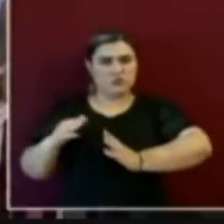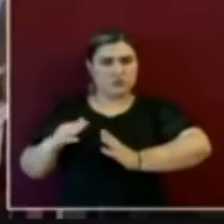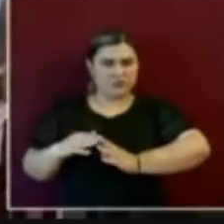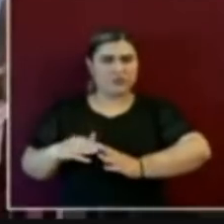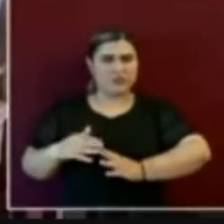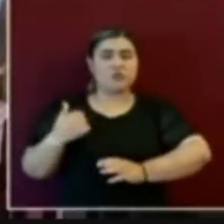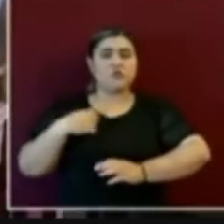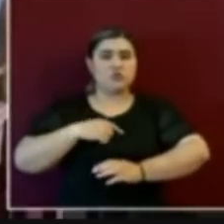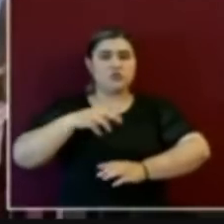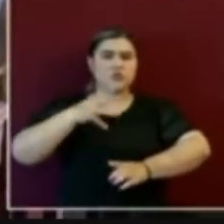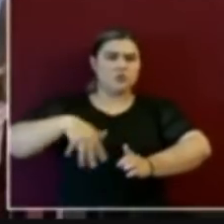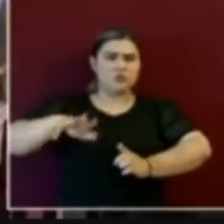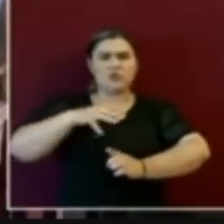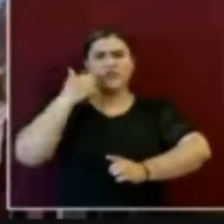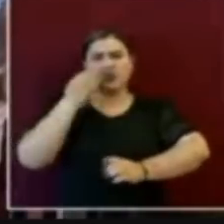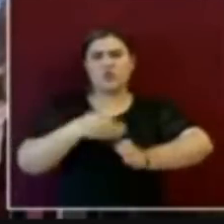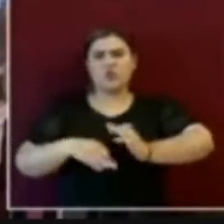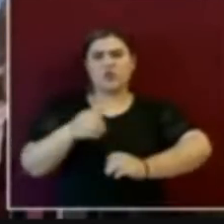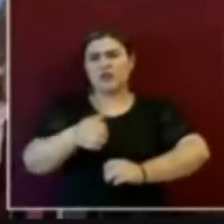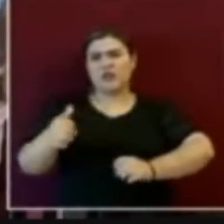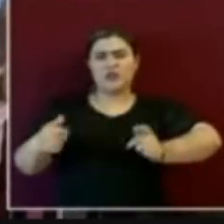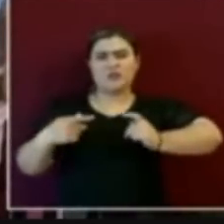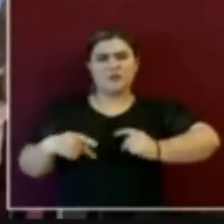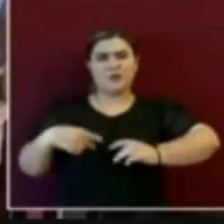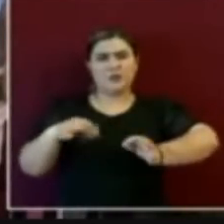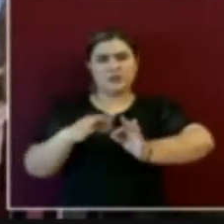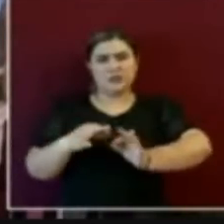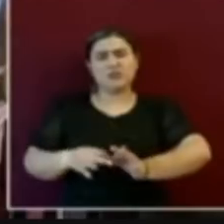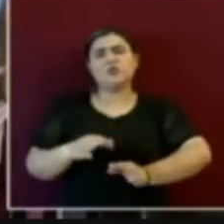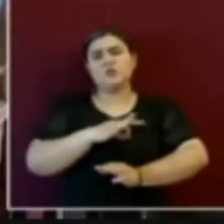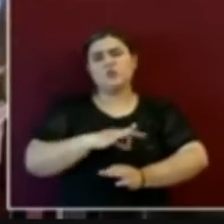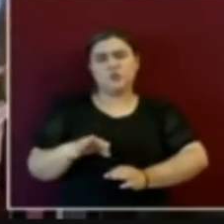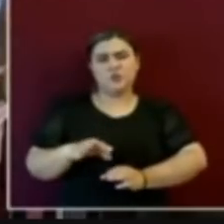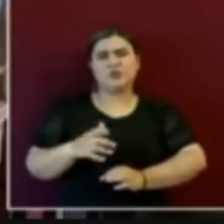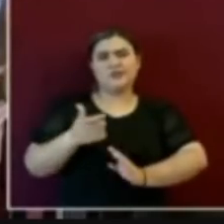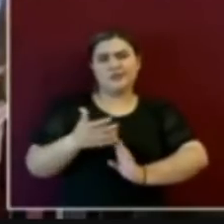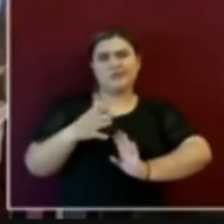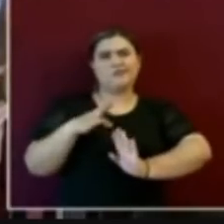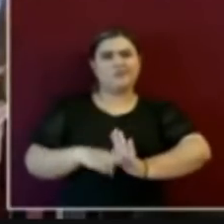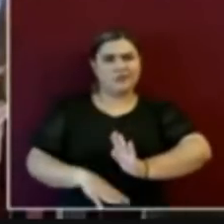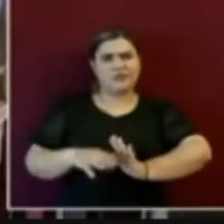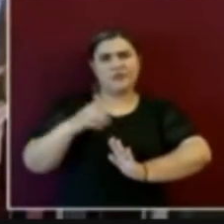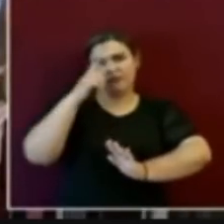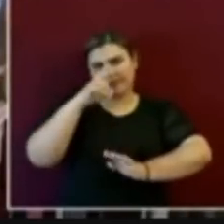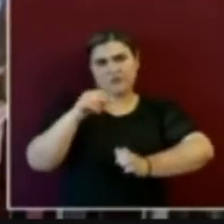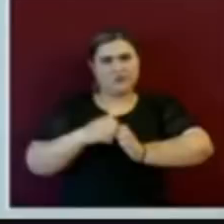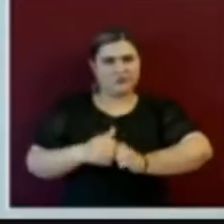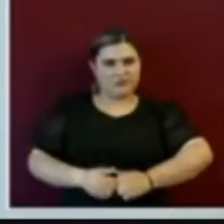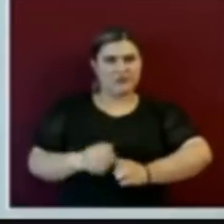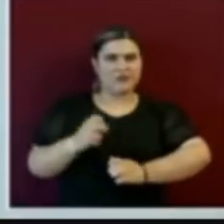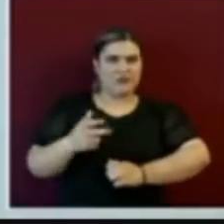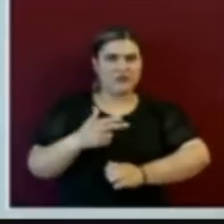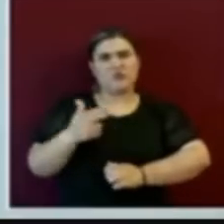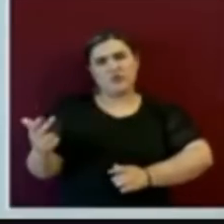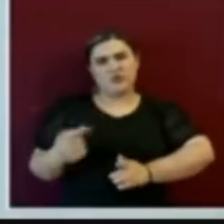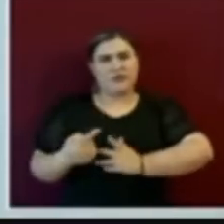y estamos buscando que cada uno de los asistentes pues gaste lo menos posible en ese